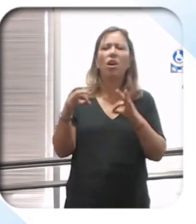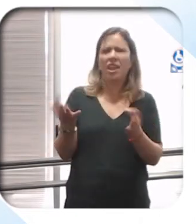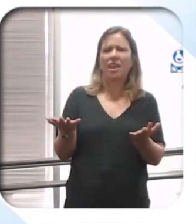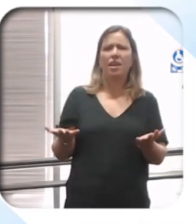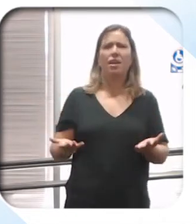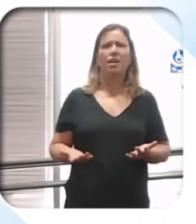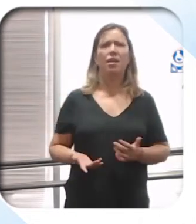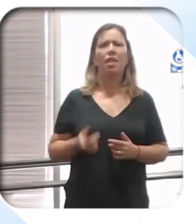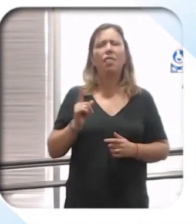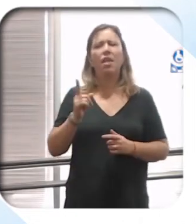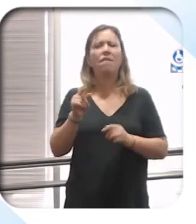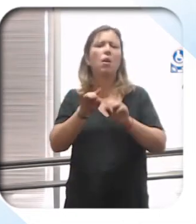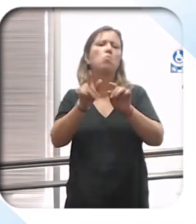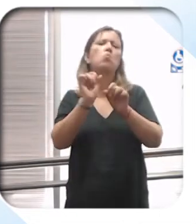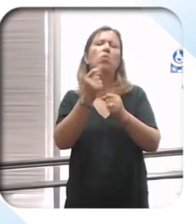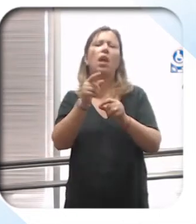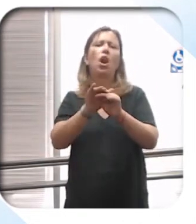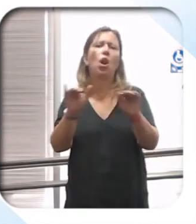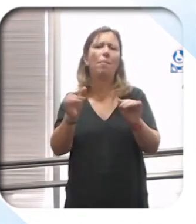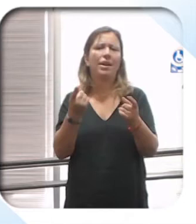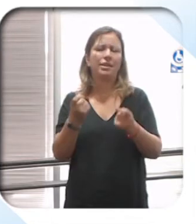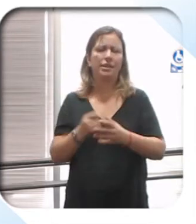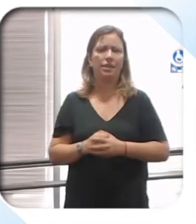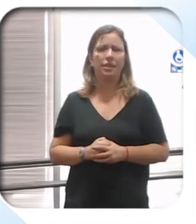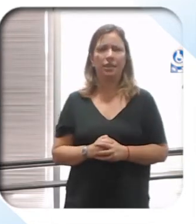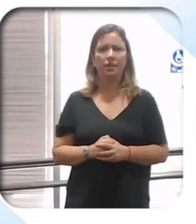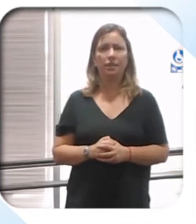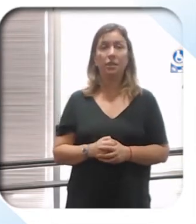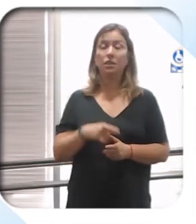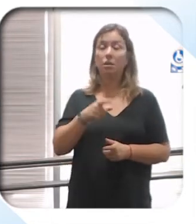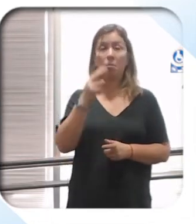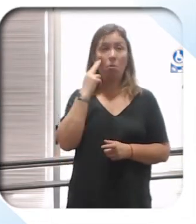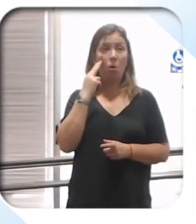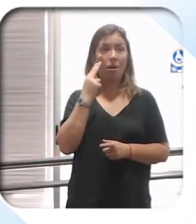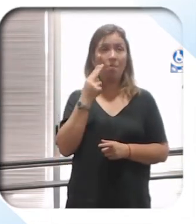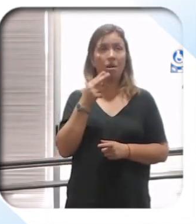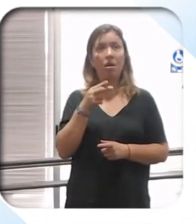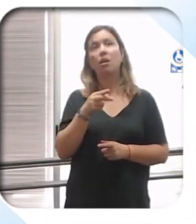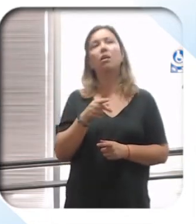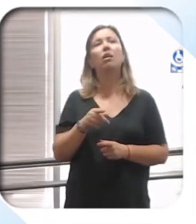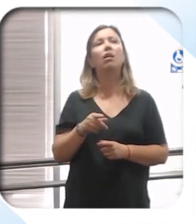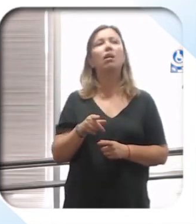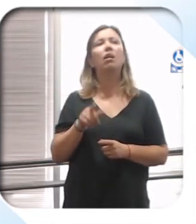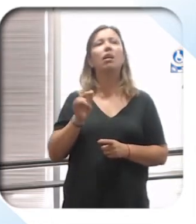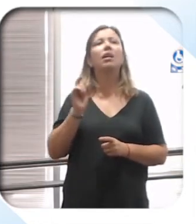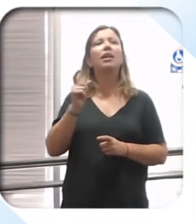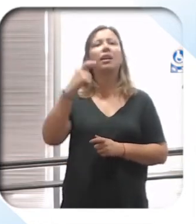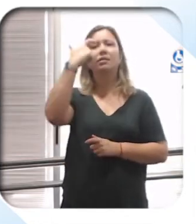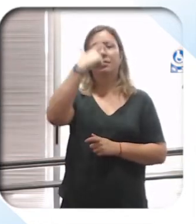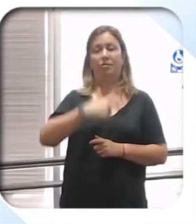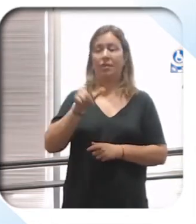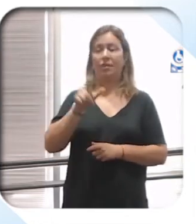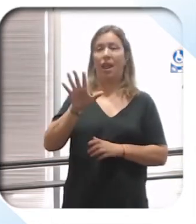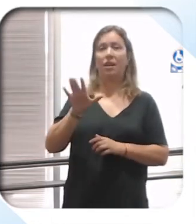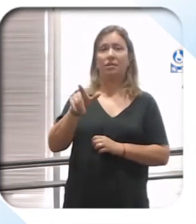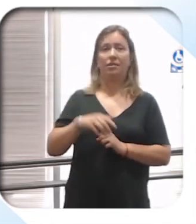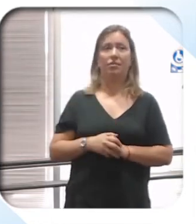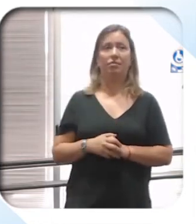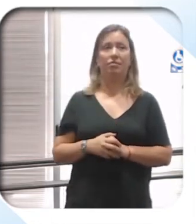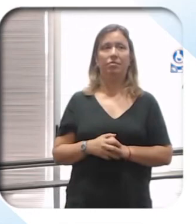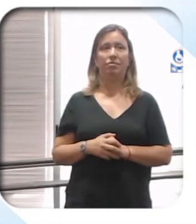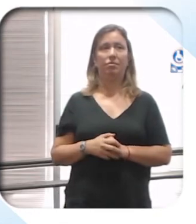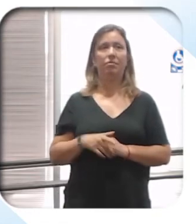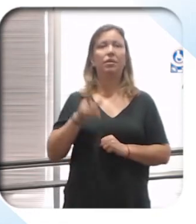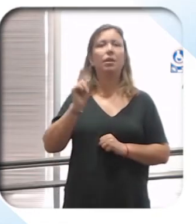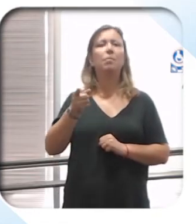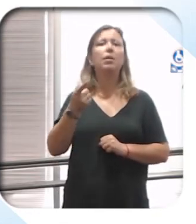debe normalizar, y el problema está en él, ¿sí? Vive en él. Y el equipo